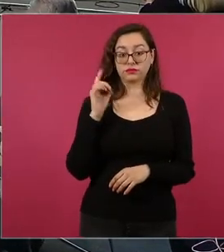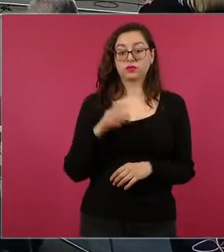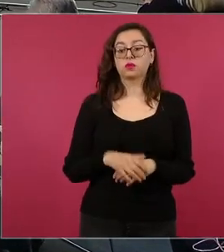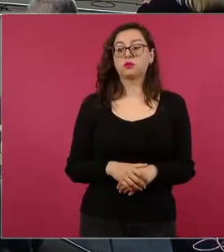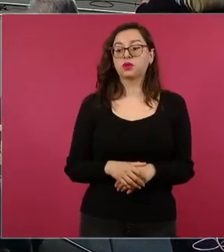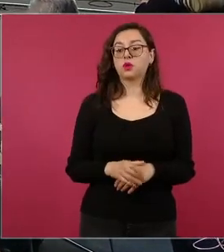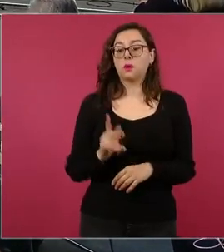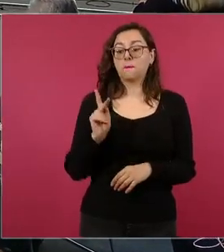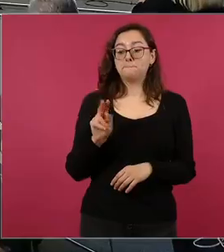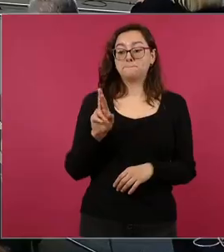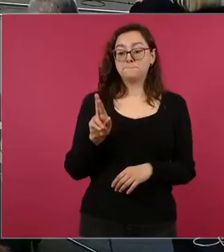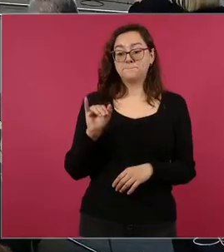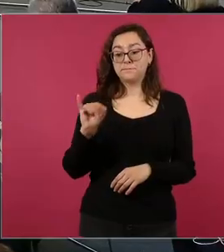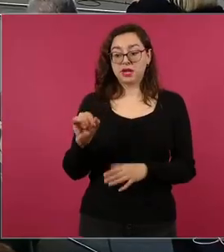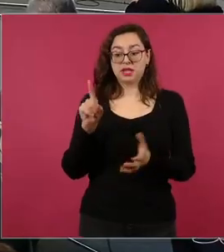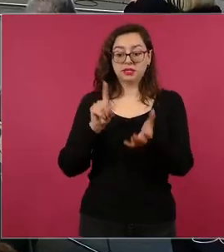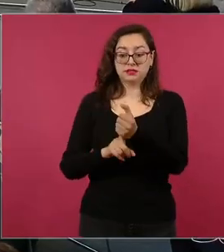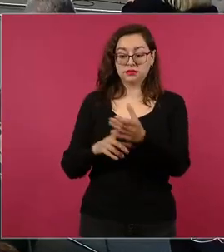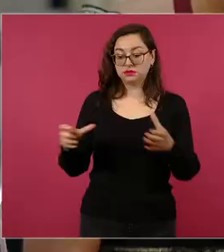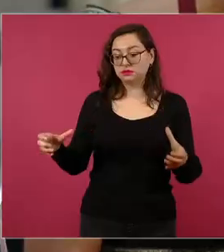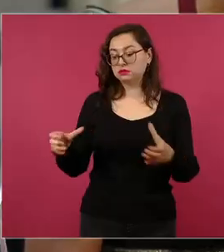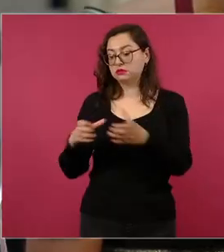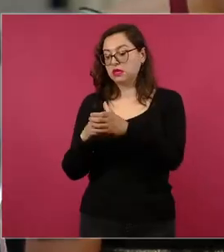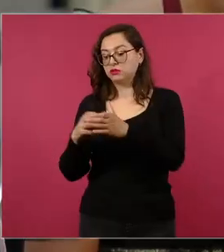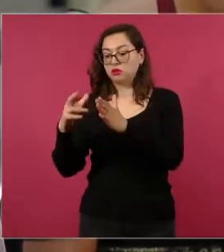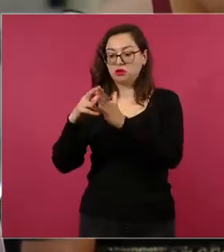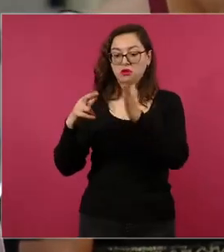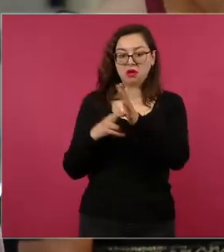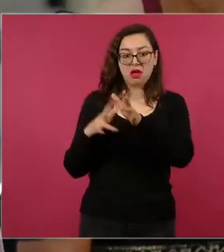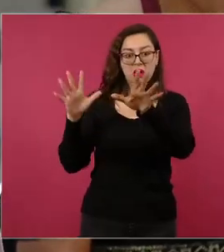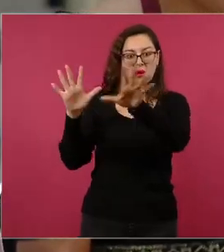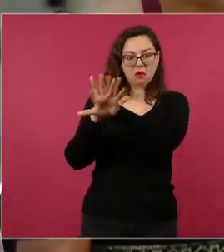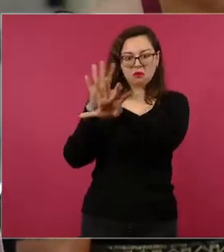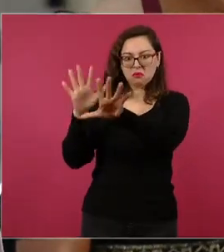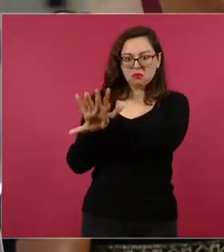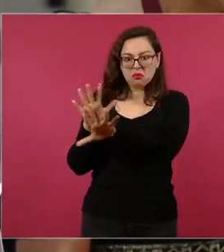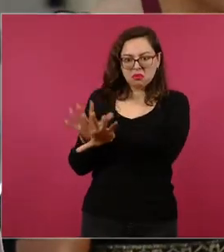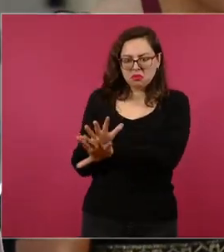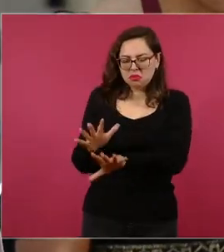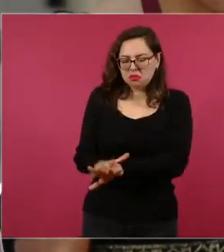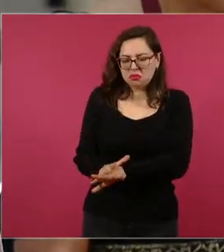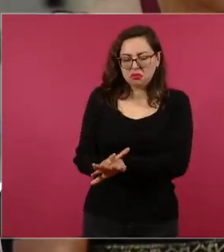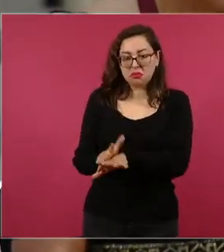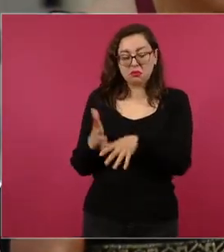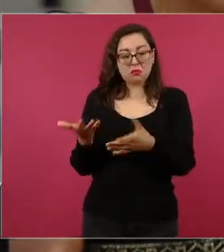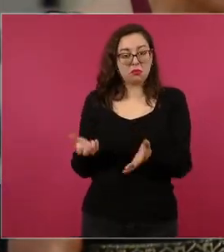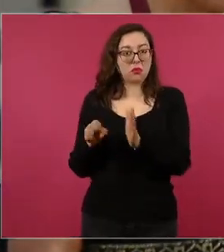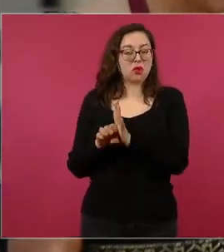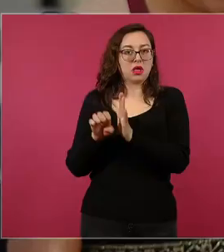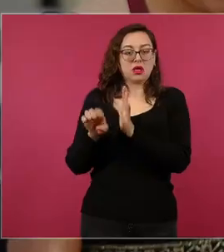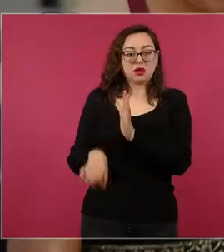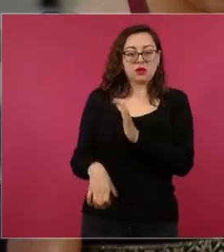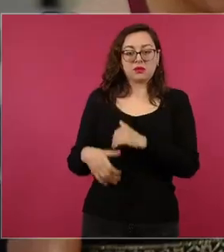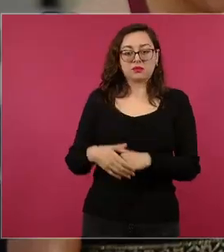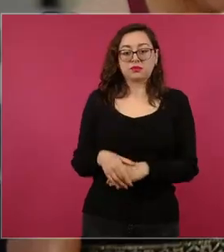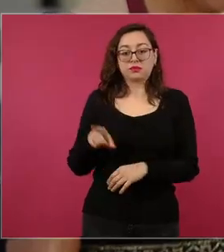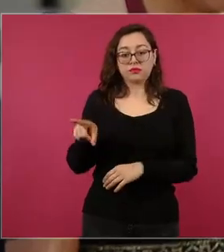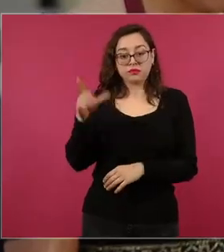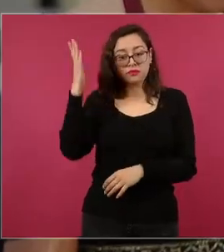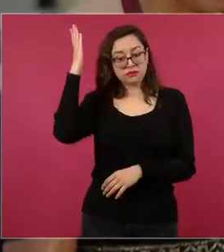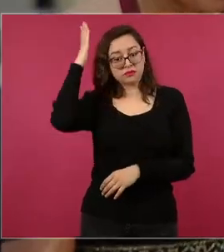PRI, se aprobaron diversas modificaciones al reglamento interno, entre otras, el que el